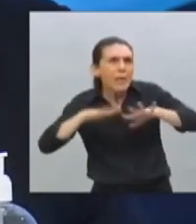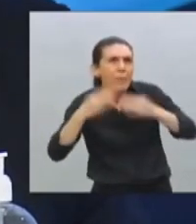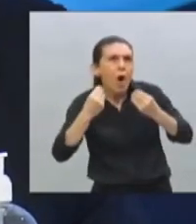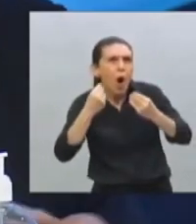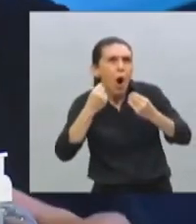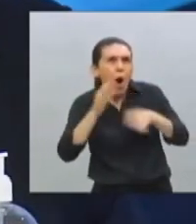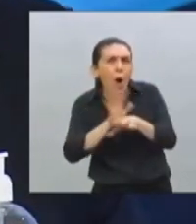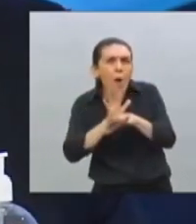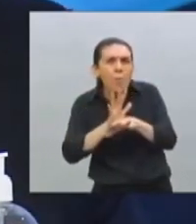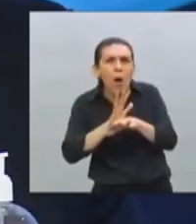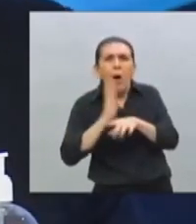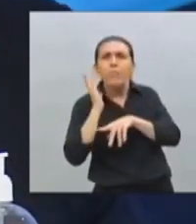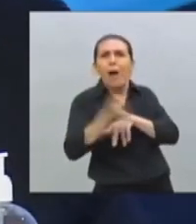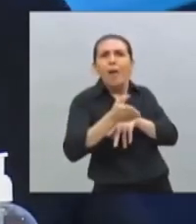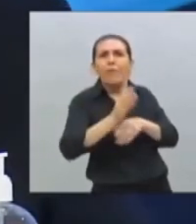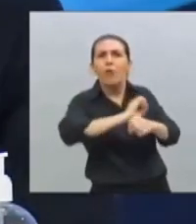regional. Uh-huh.